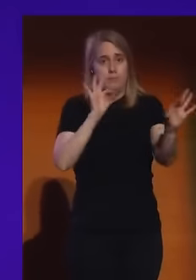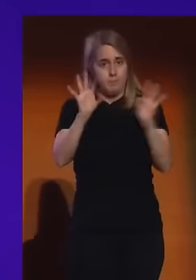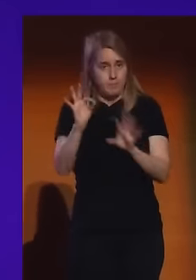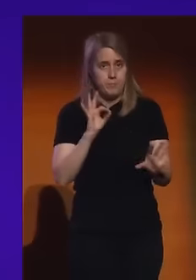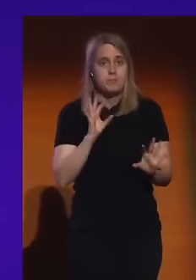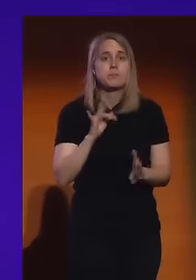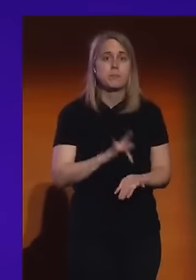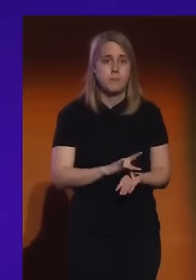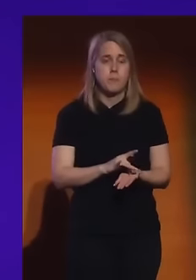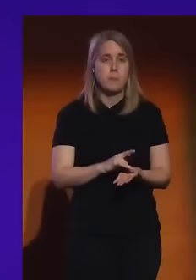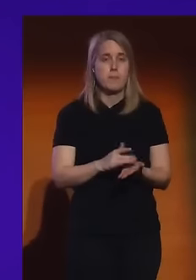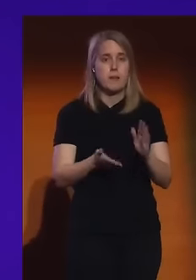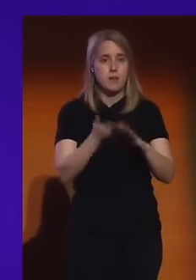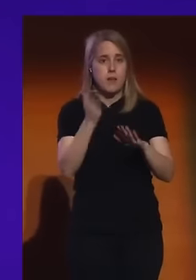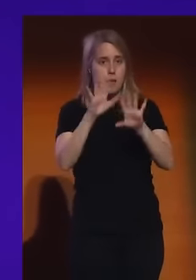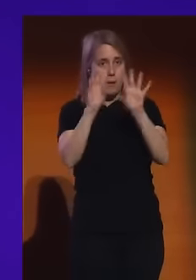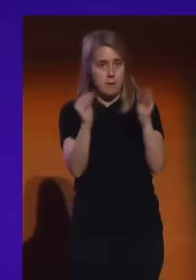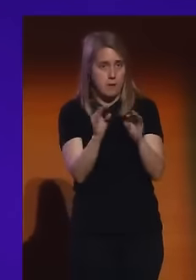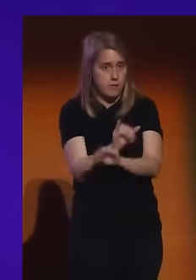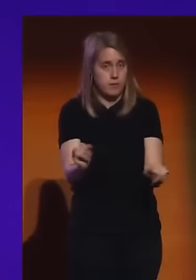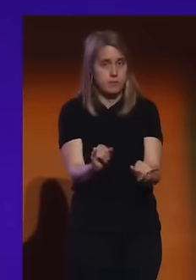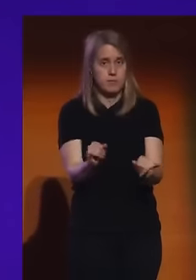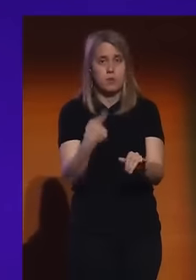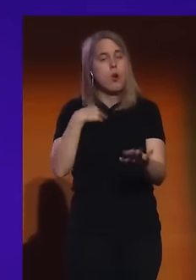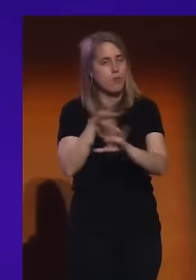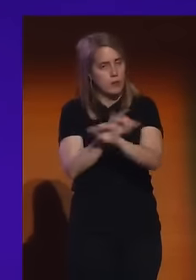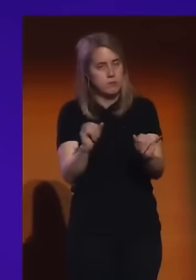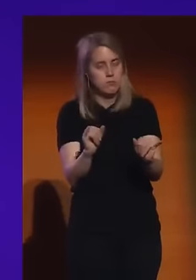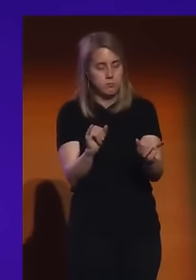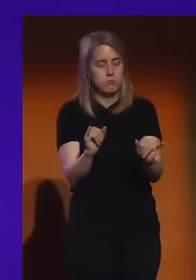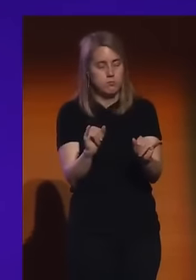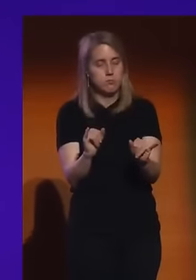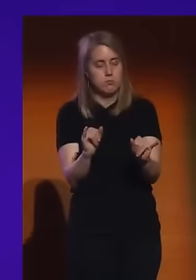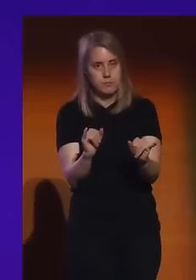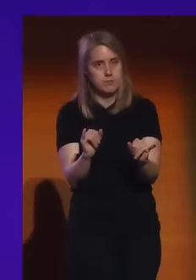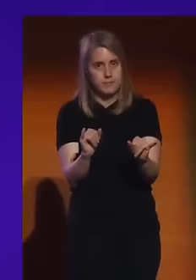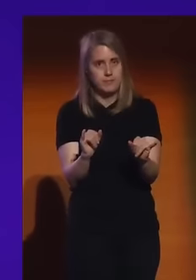batu y con esto conu y voy a